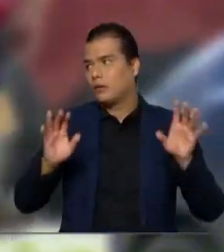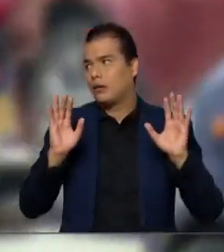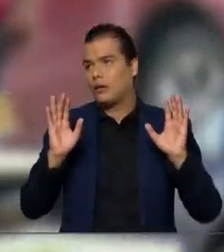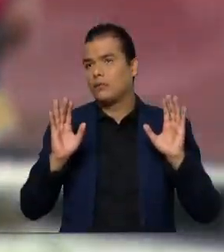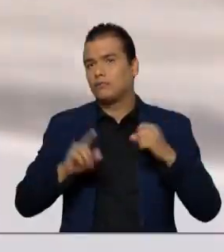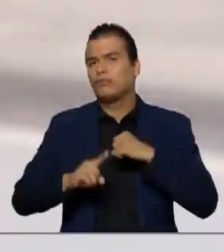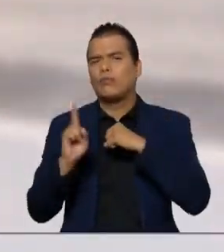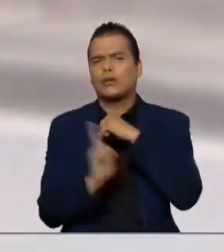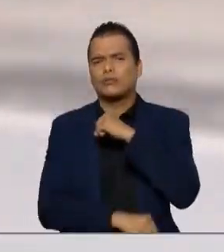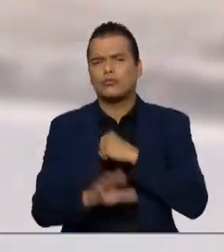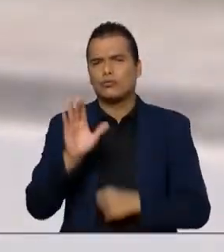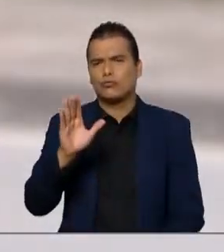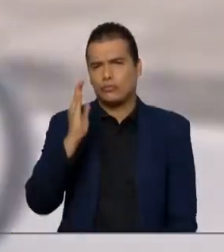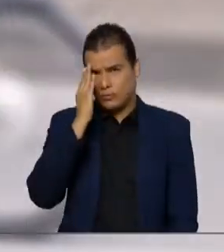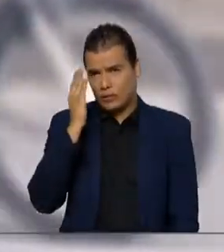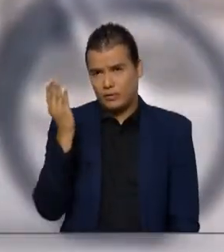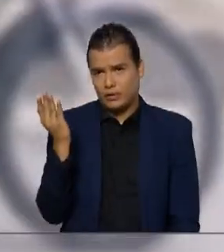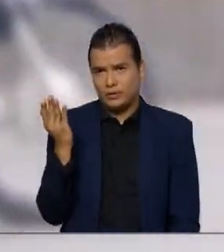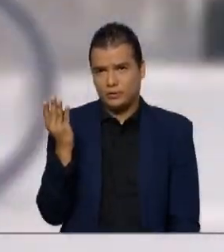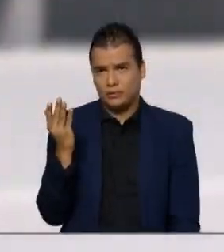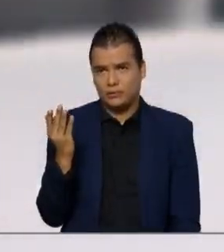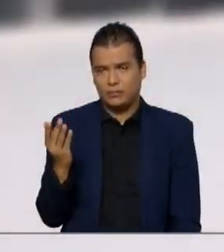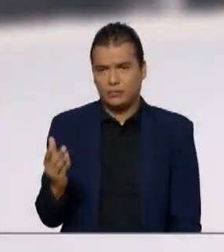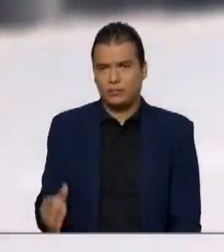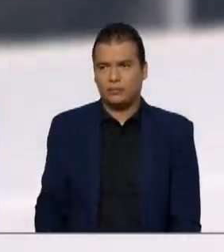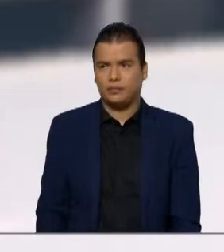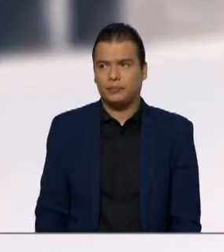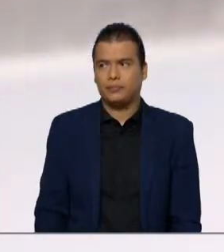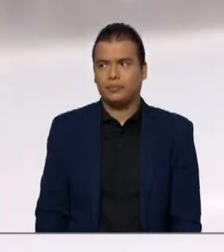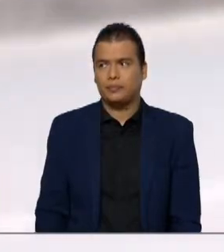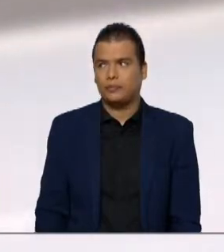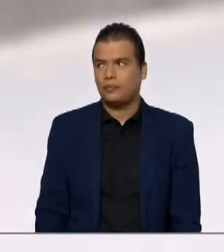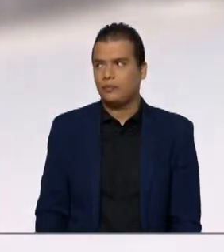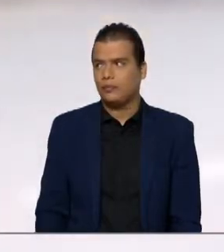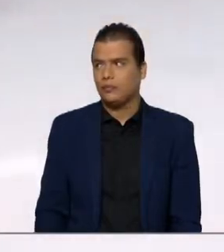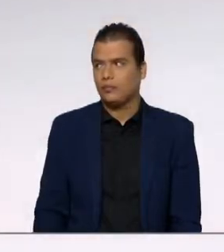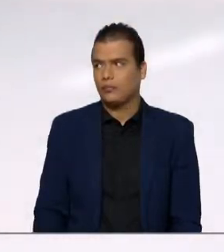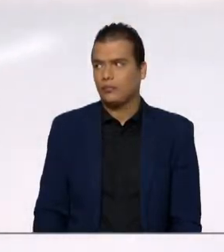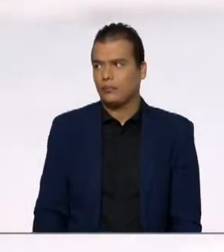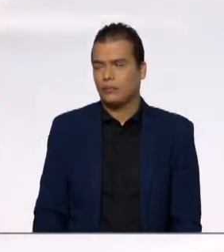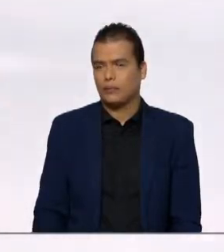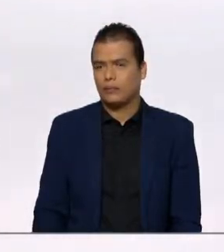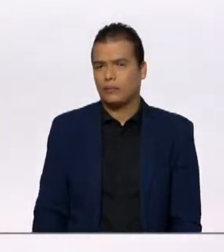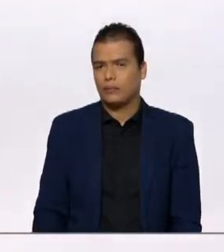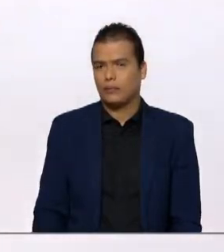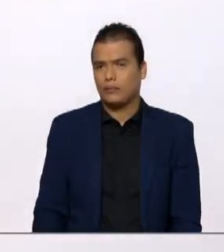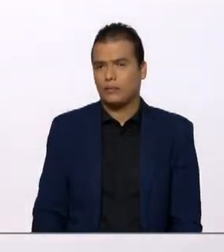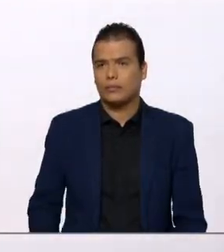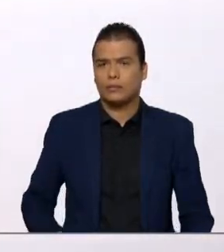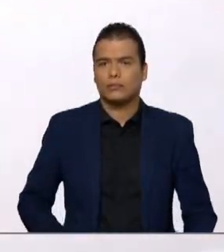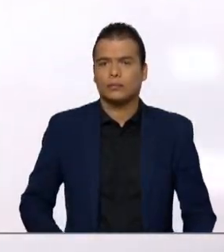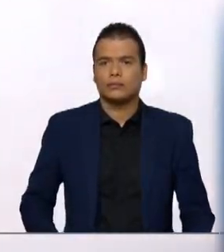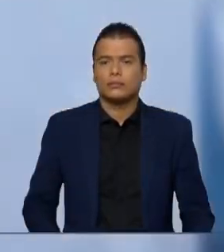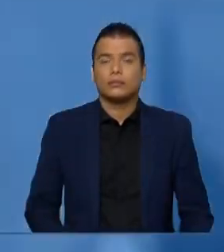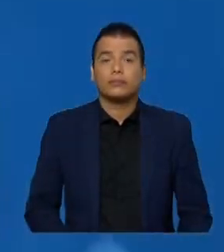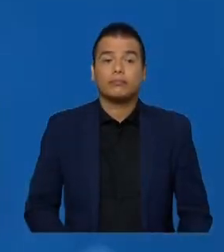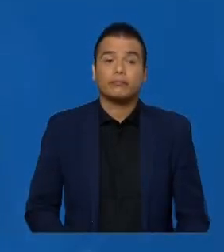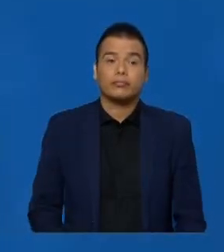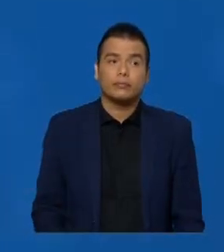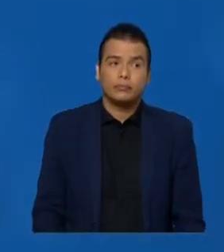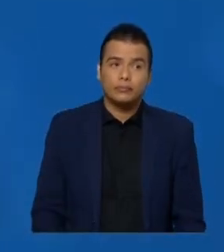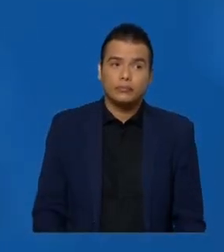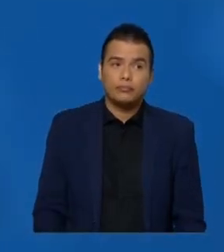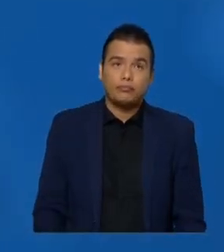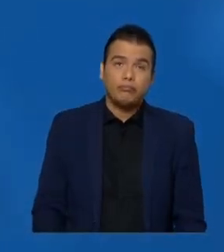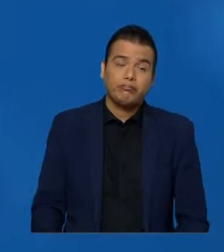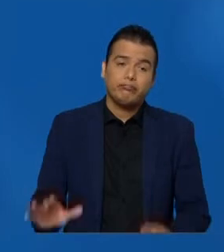que puede generar alguna alteración o algún conflicto en la vía, no solamente desde el tema de seguridad, sino también de movilidad. Bueno, y como cada